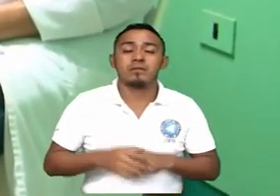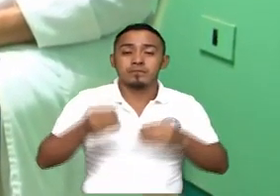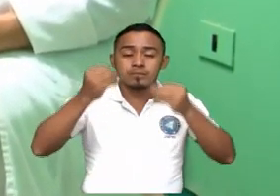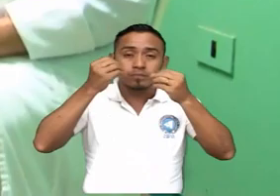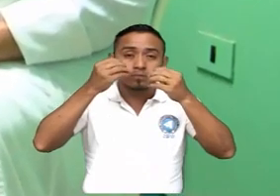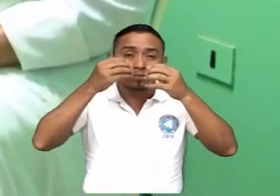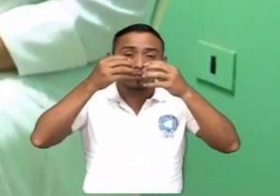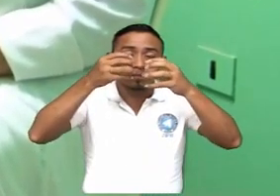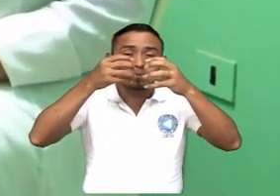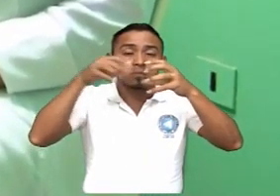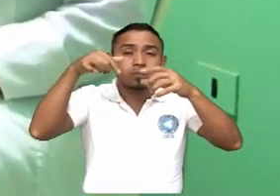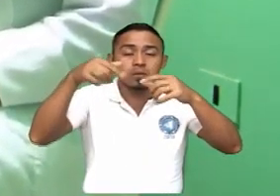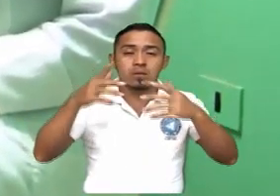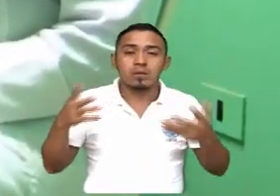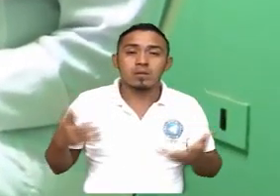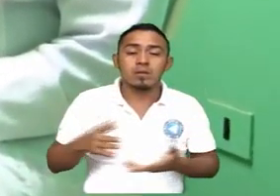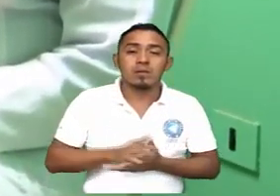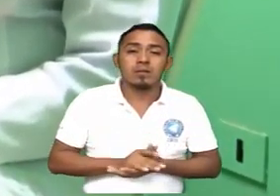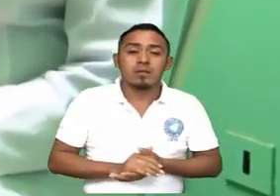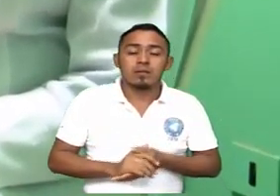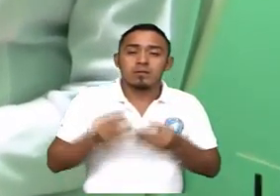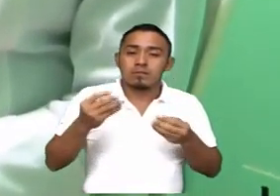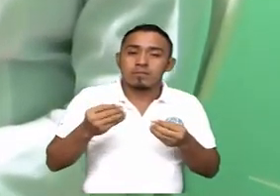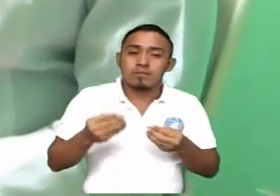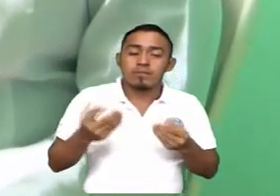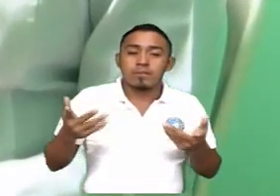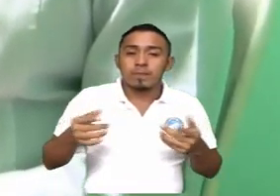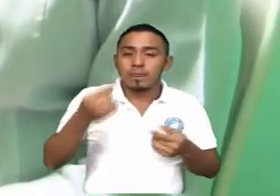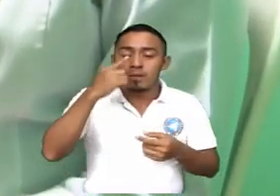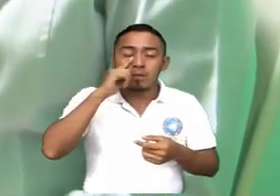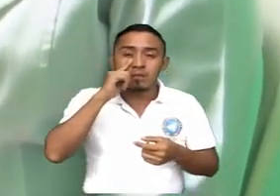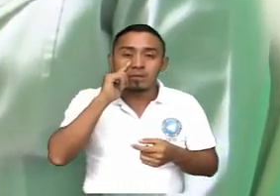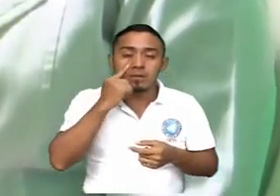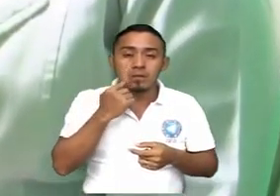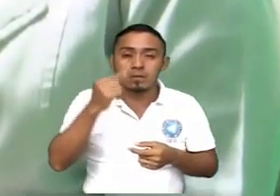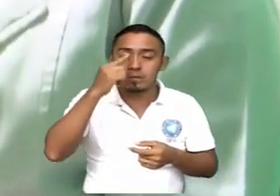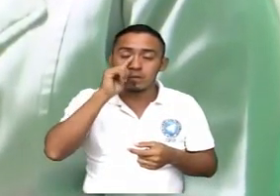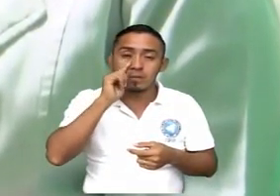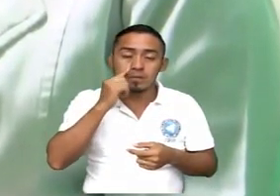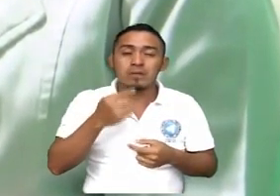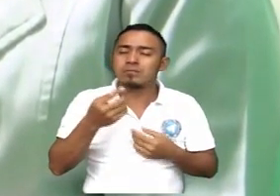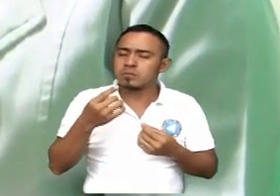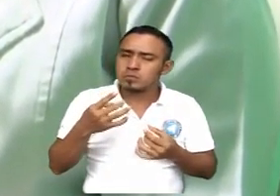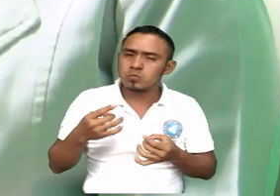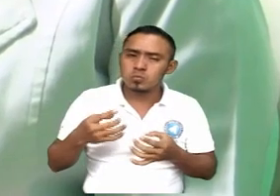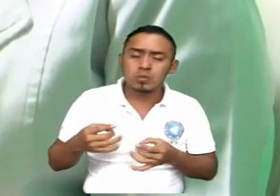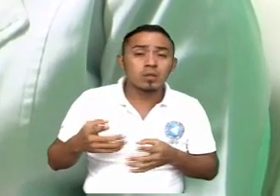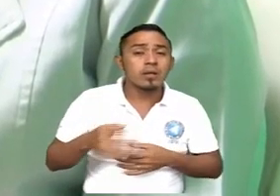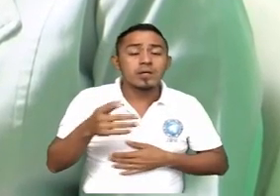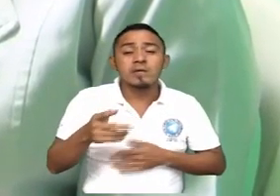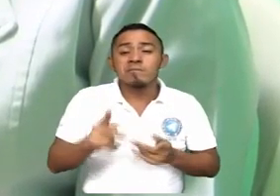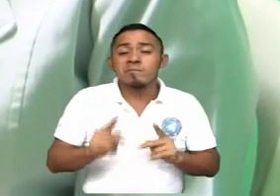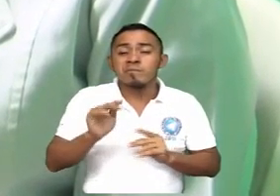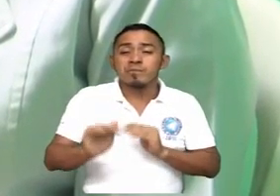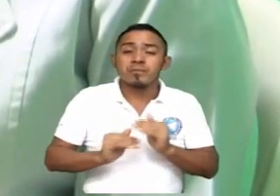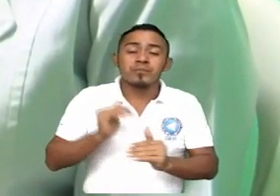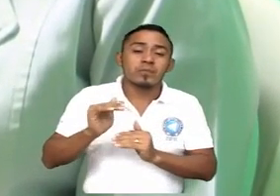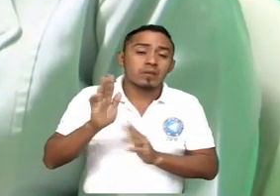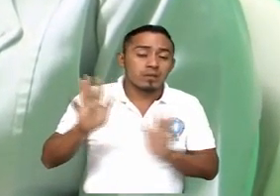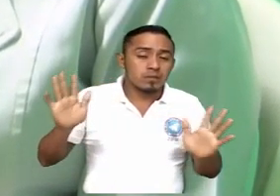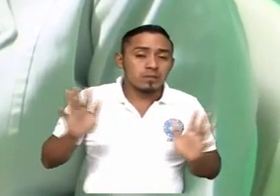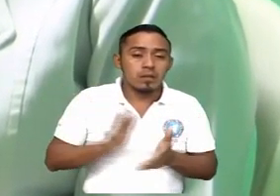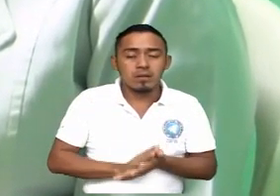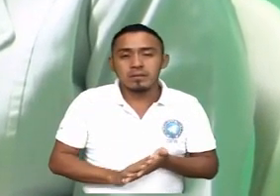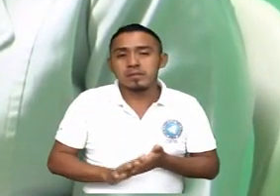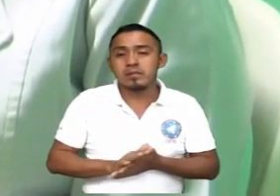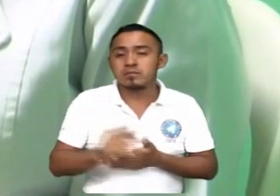de esta estructura y la cantidad de lagrimeo. El paciente se siente incómodo. Pero eso, como te digo, es más frecuente en un tipo